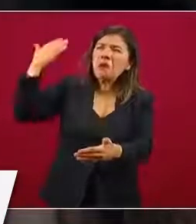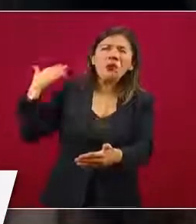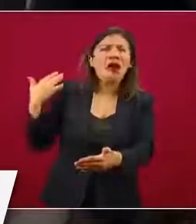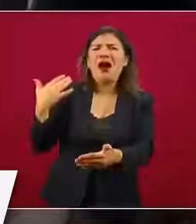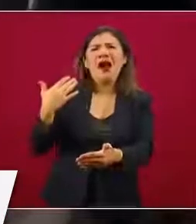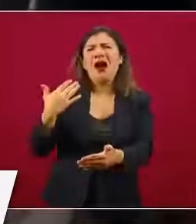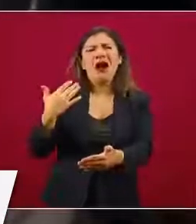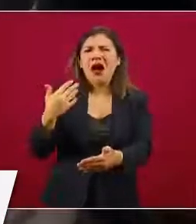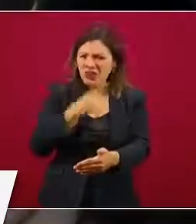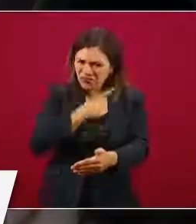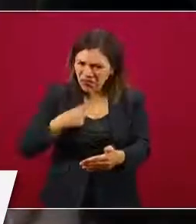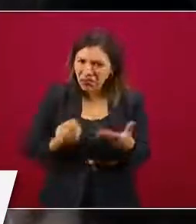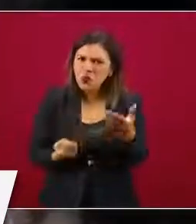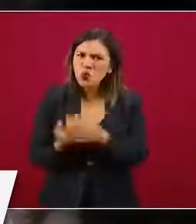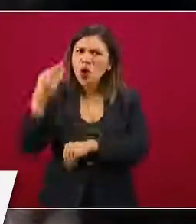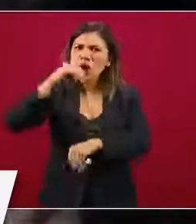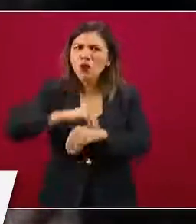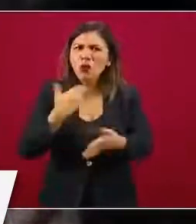atraso.